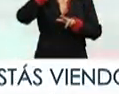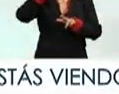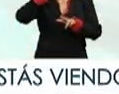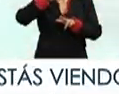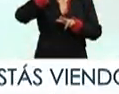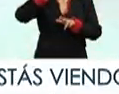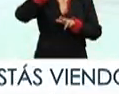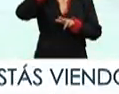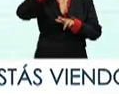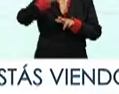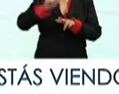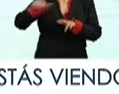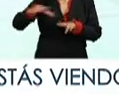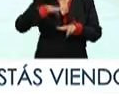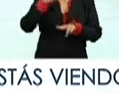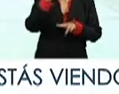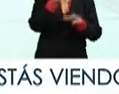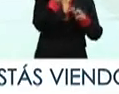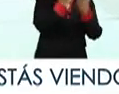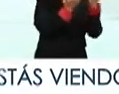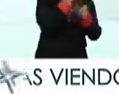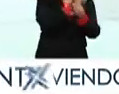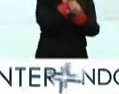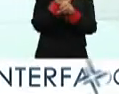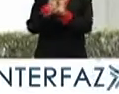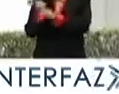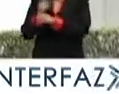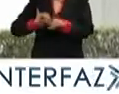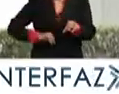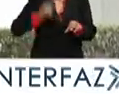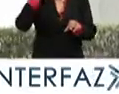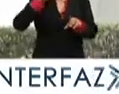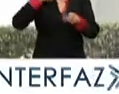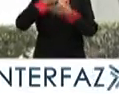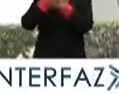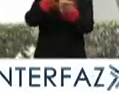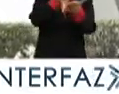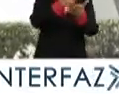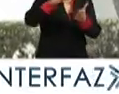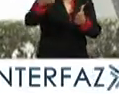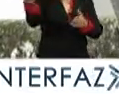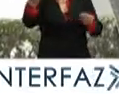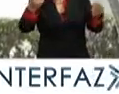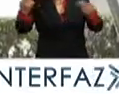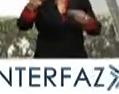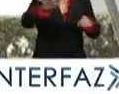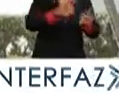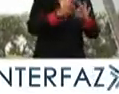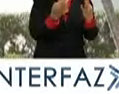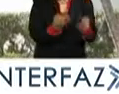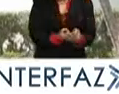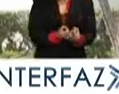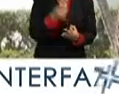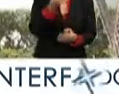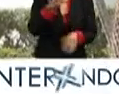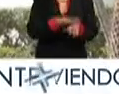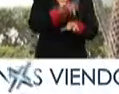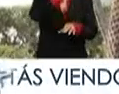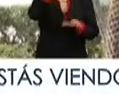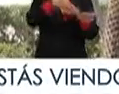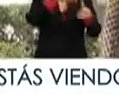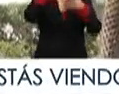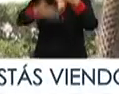Cuautla. Tenemos ahí dos licenciaturas interesantes para dar cobertura a las demandas de esta modalidad. Más